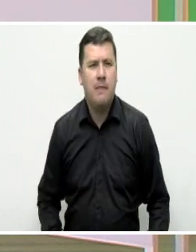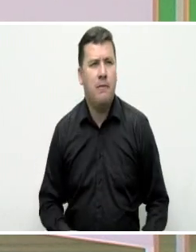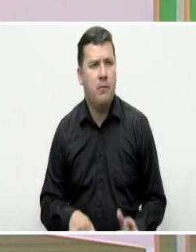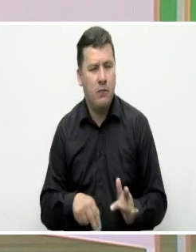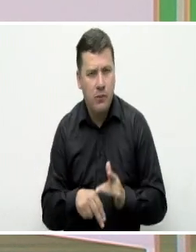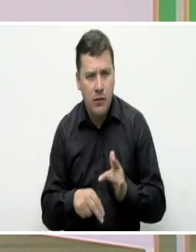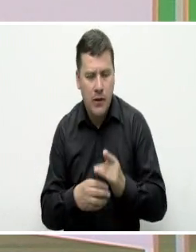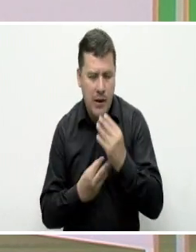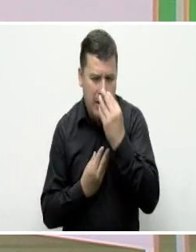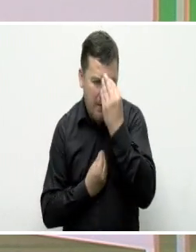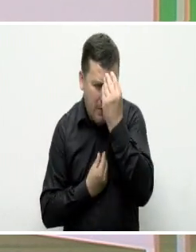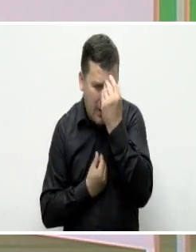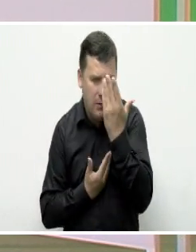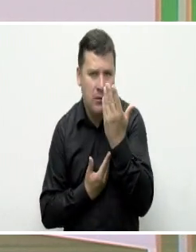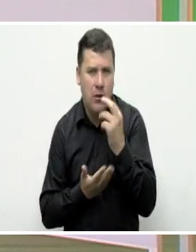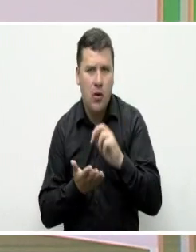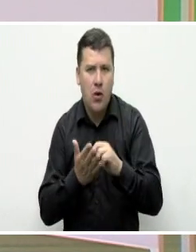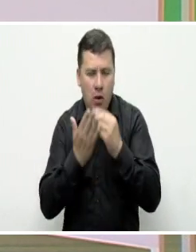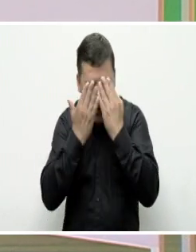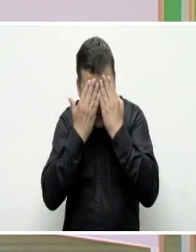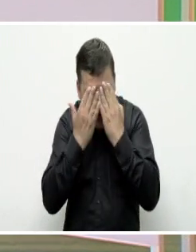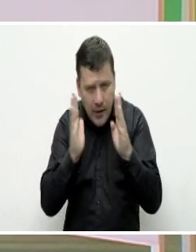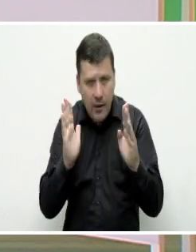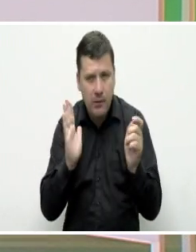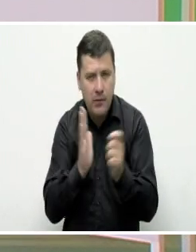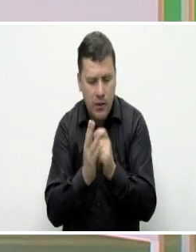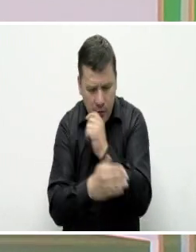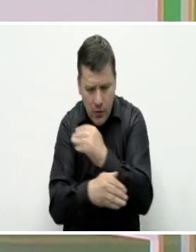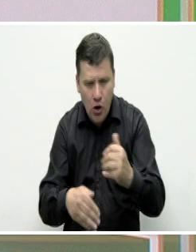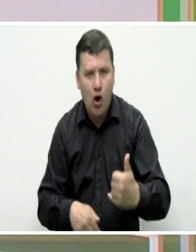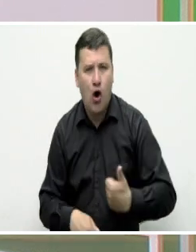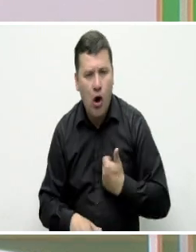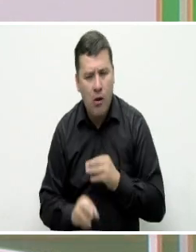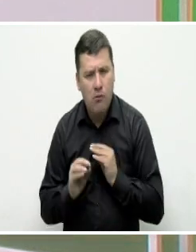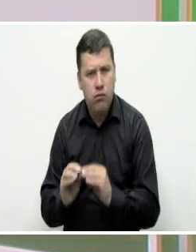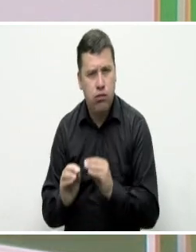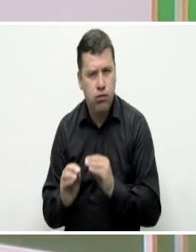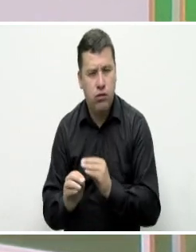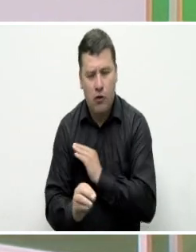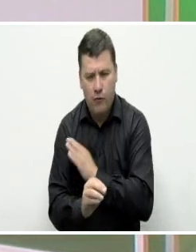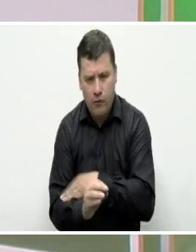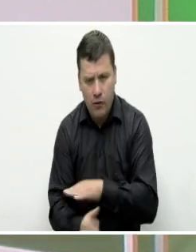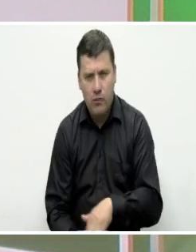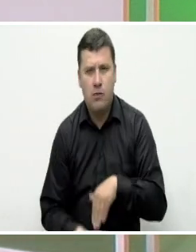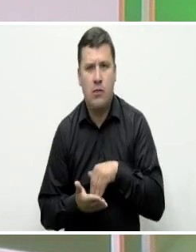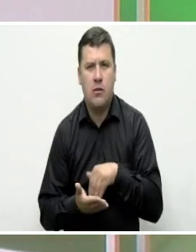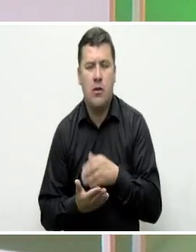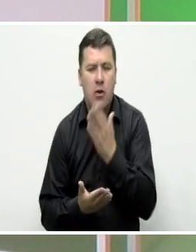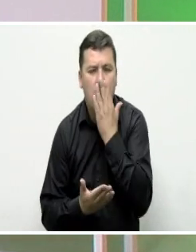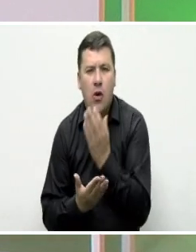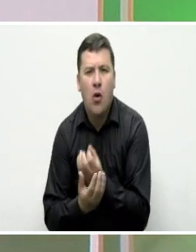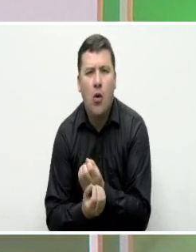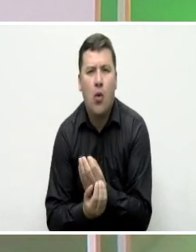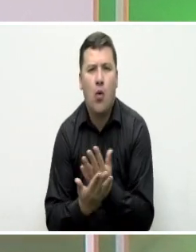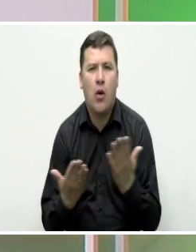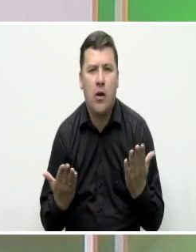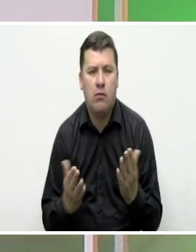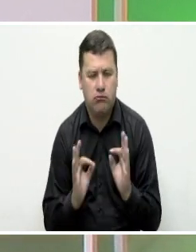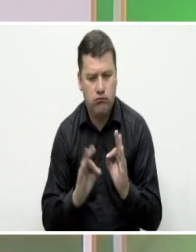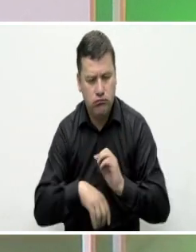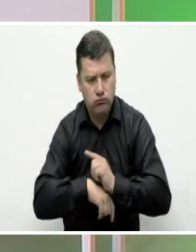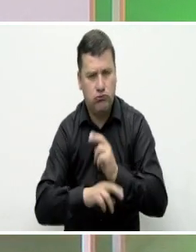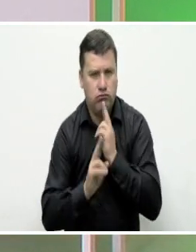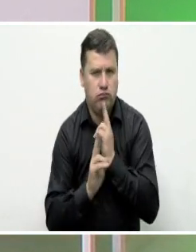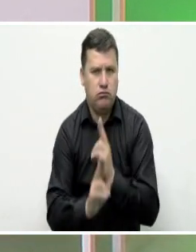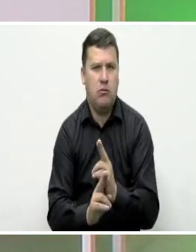Incentivar los valores cívicos y democráticos en niños y jóvenes para fortalecer cualitativamente y en forma